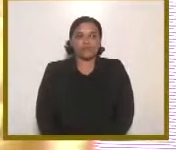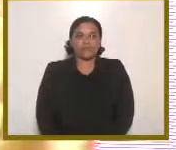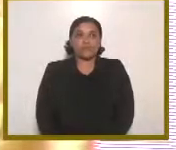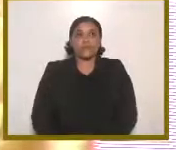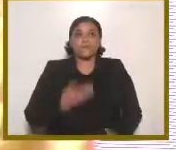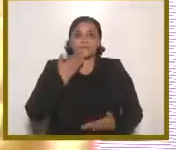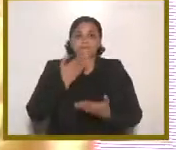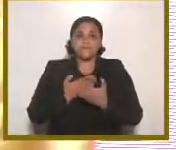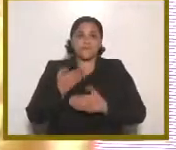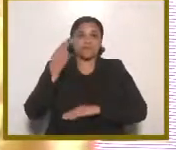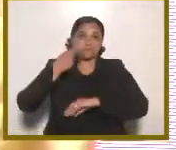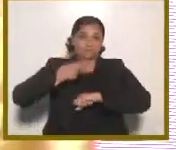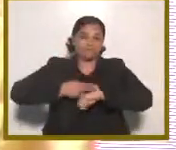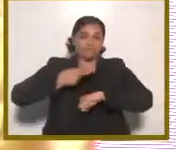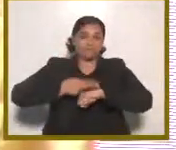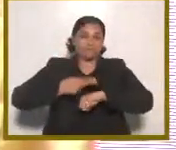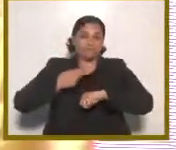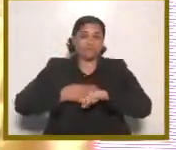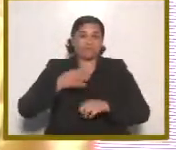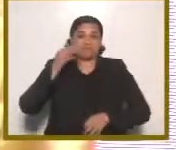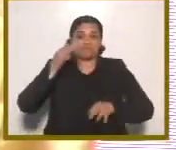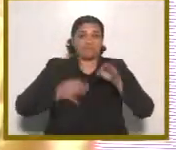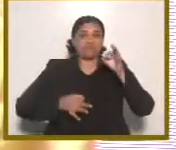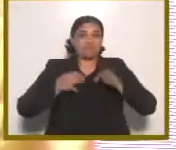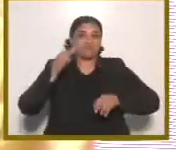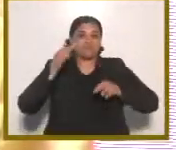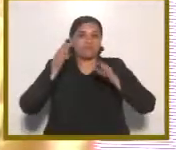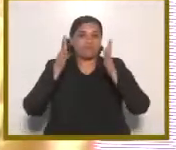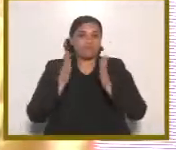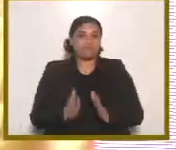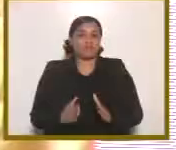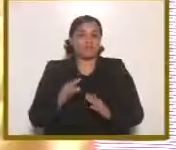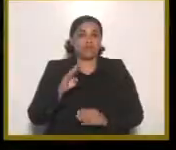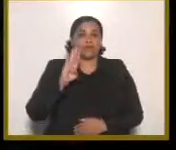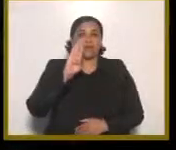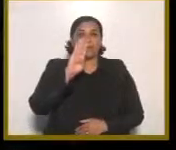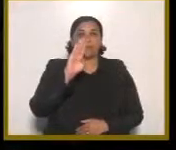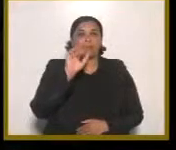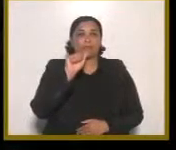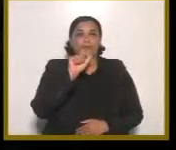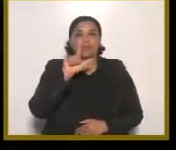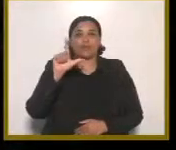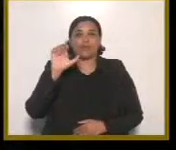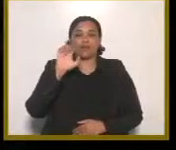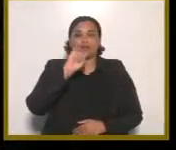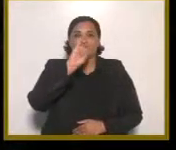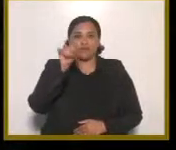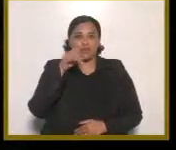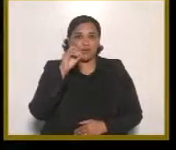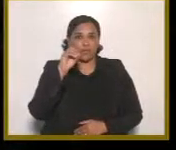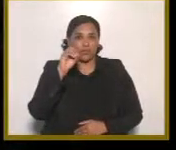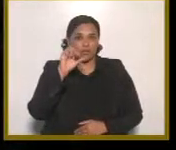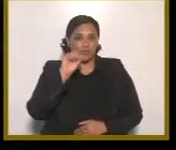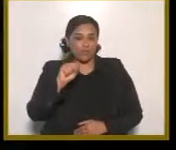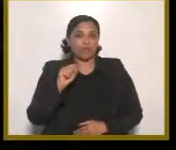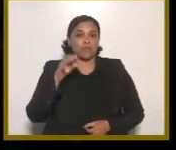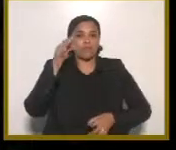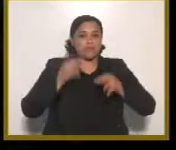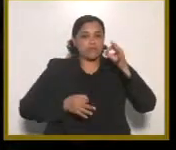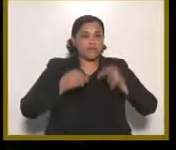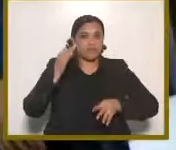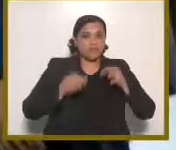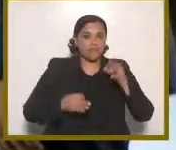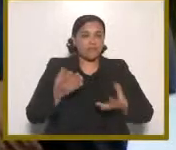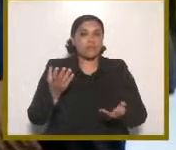Muy buenas tardes, magistrado Vallejo Santelices, magistrada Dolores Fernández, magistrada